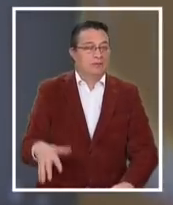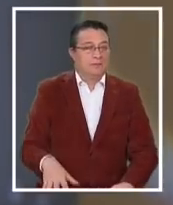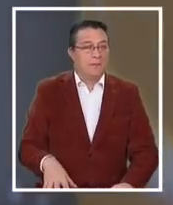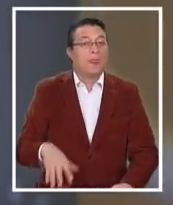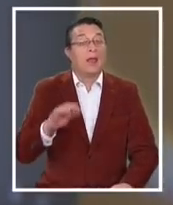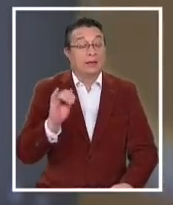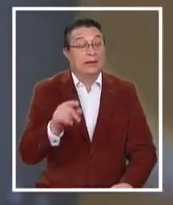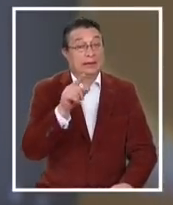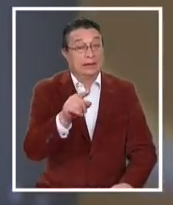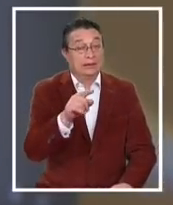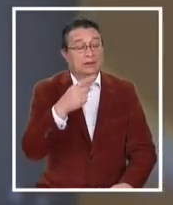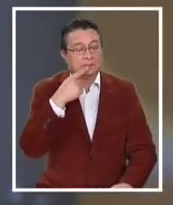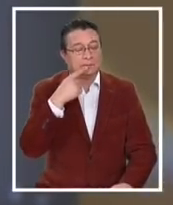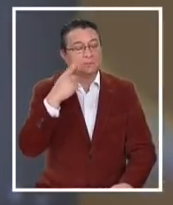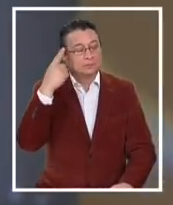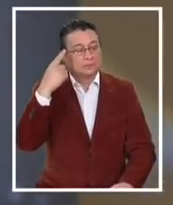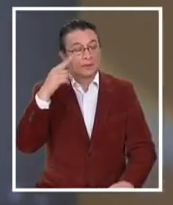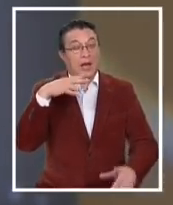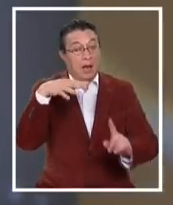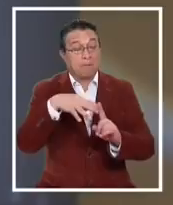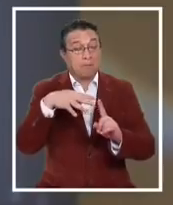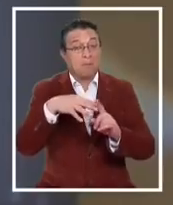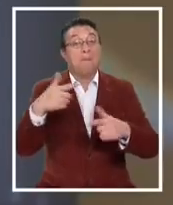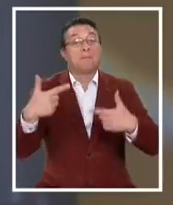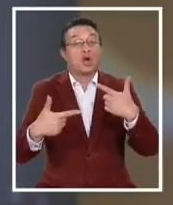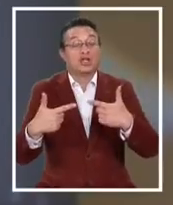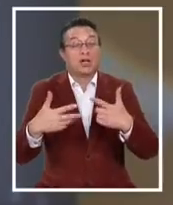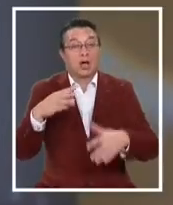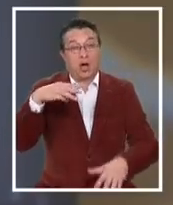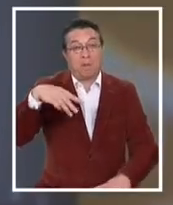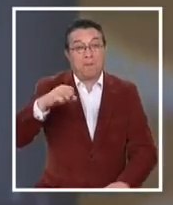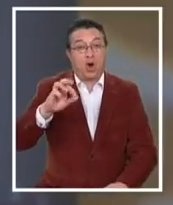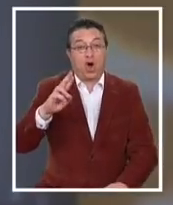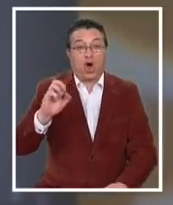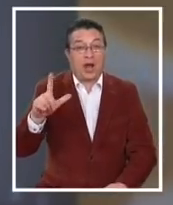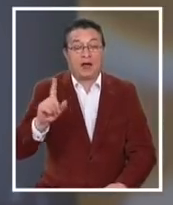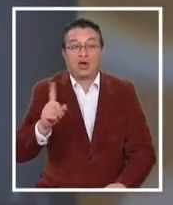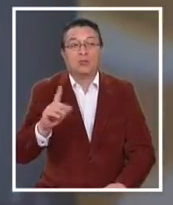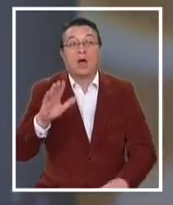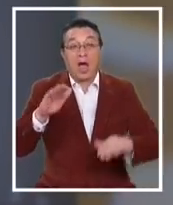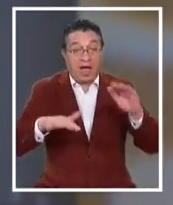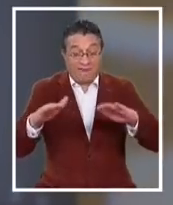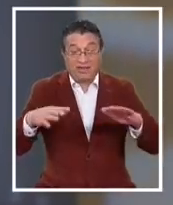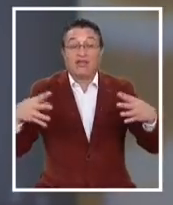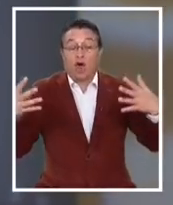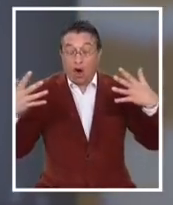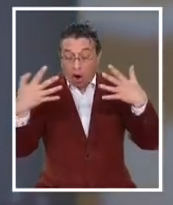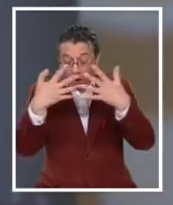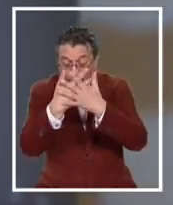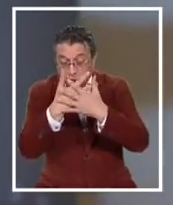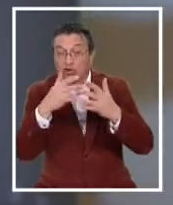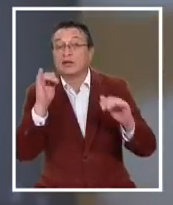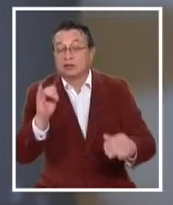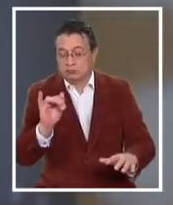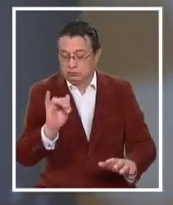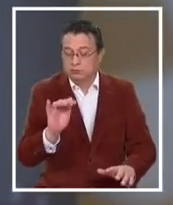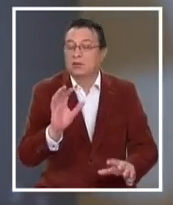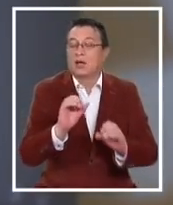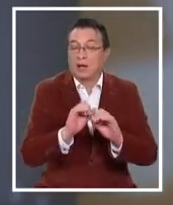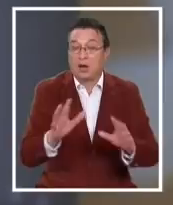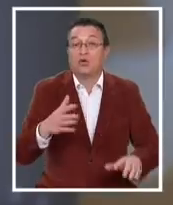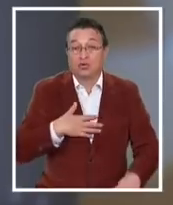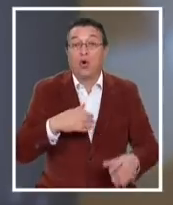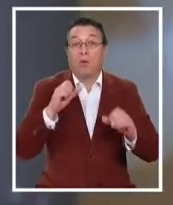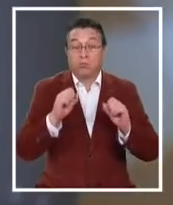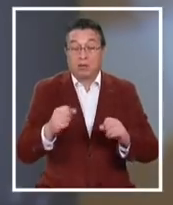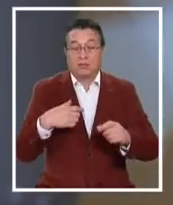Y esa crítica es una crítica política, no moral. Pero es que no siempre ha sido así. A veces se confunde, por eso, ¿no? Por eso yo quiero ser claro respecto a esto. Yeah. Yo puedo